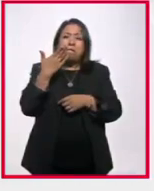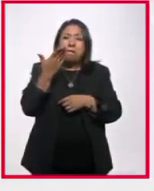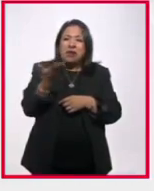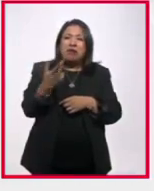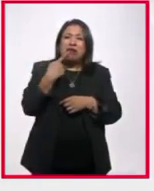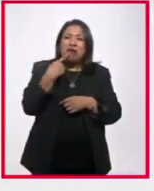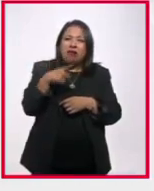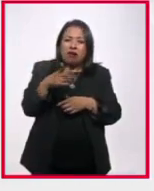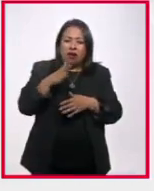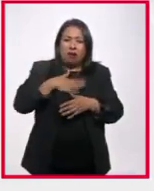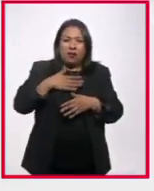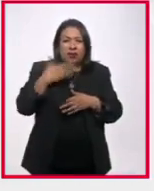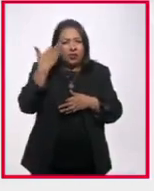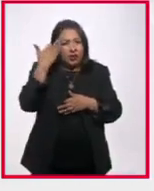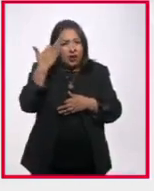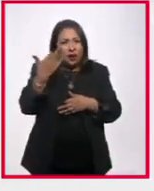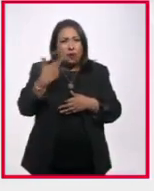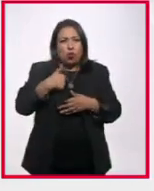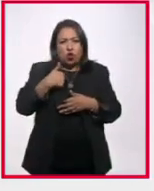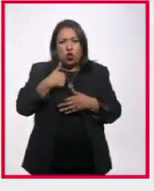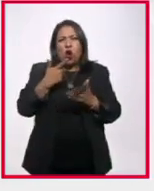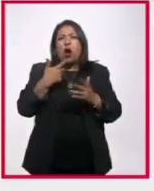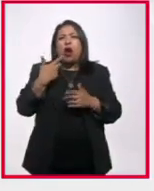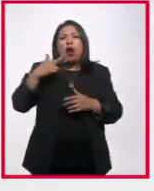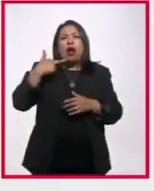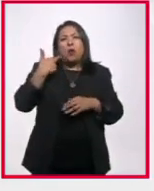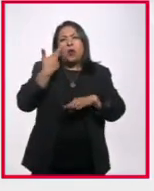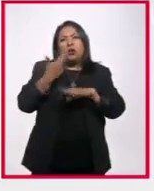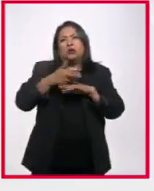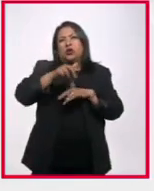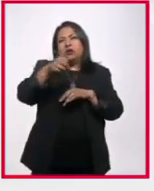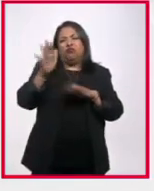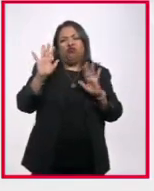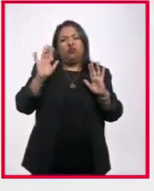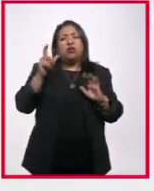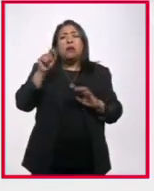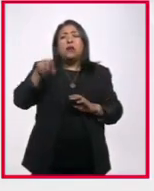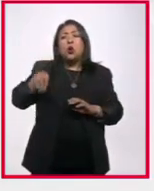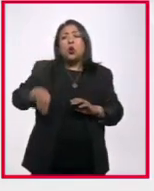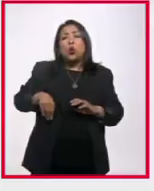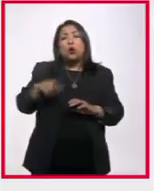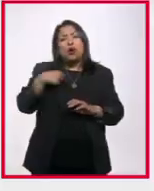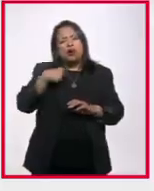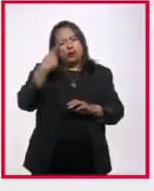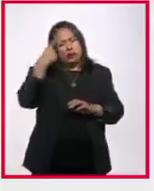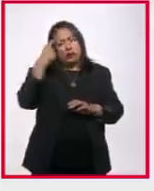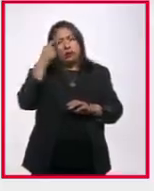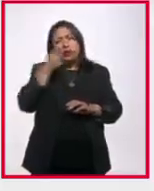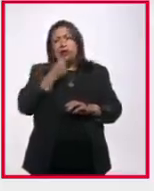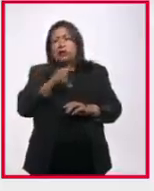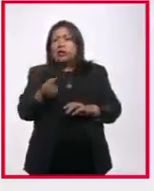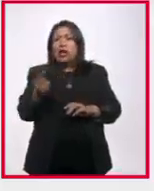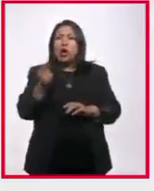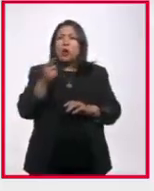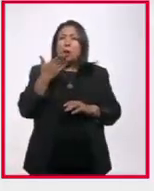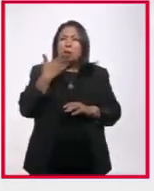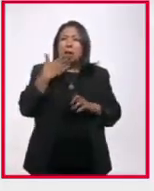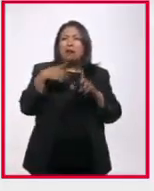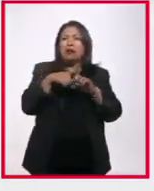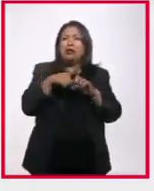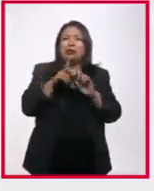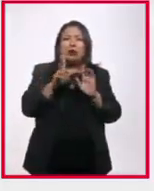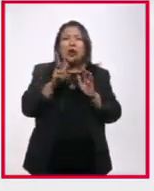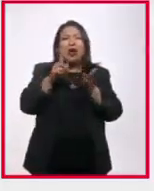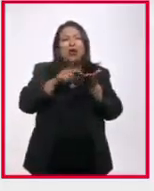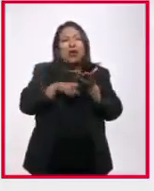no ser responsable de otro, aunado a la culpa por pensar esto. Secuela también la psique infantil, no siempre luminosa, sino con esta